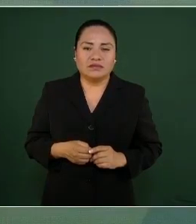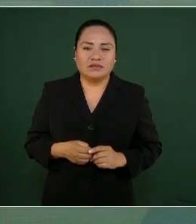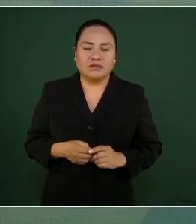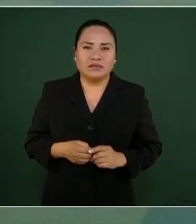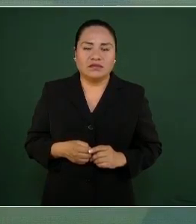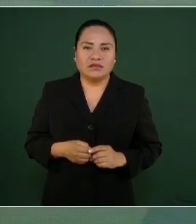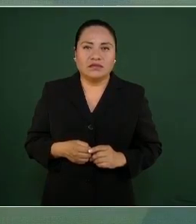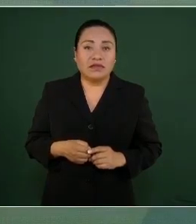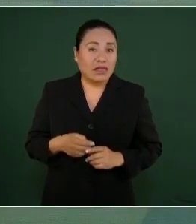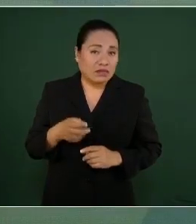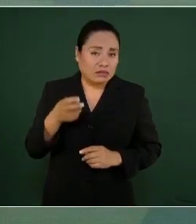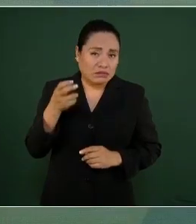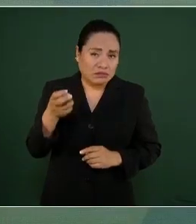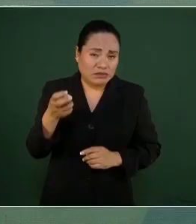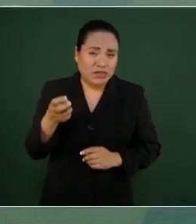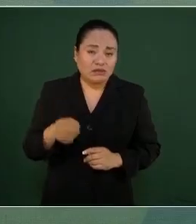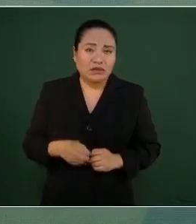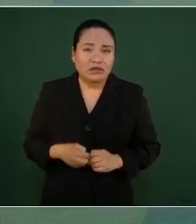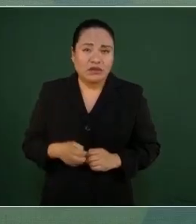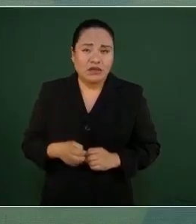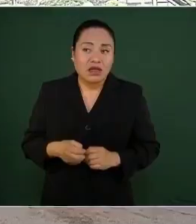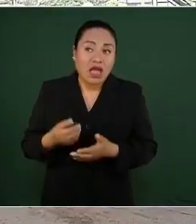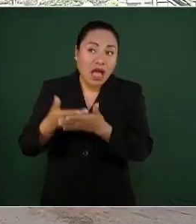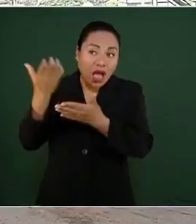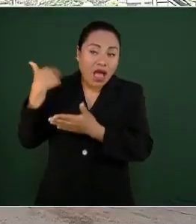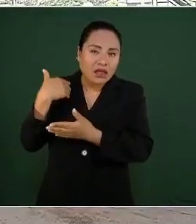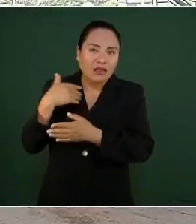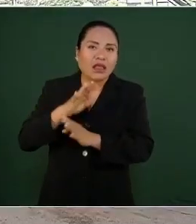¿Ya todo eso? ¿Ya se olvidó?